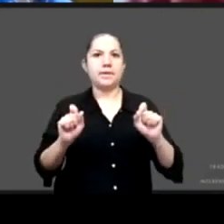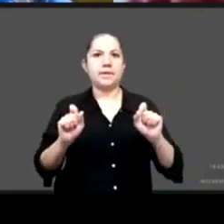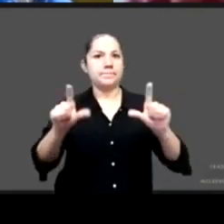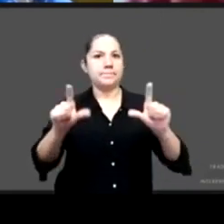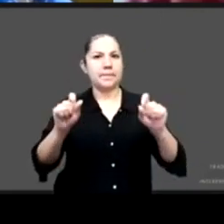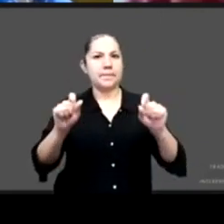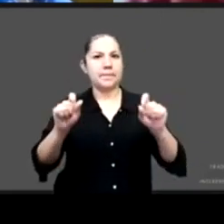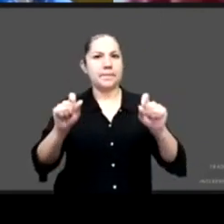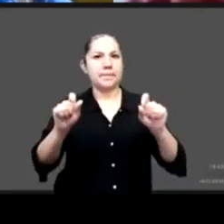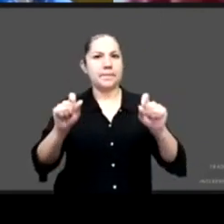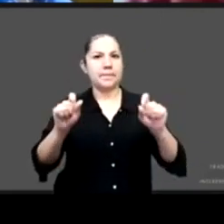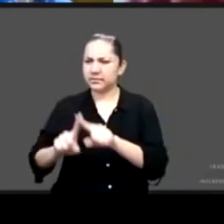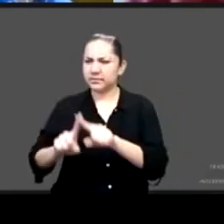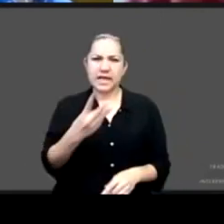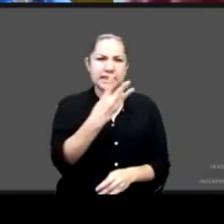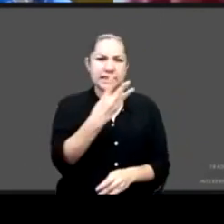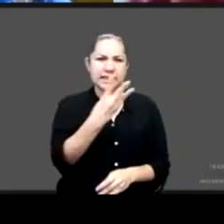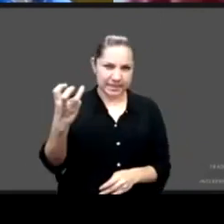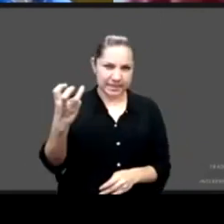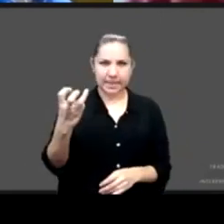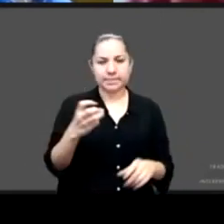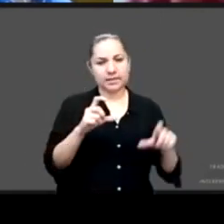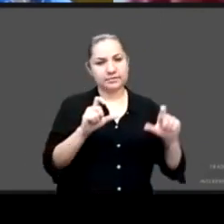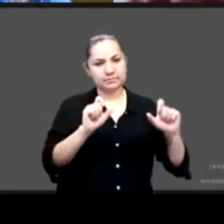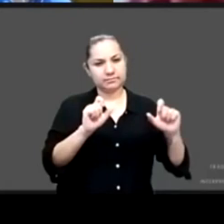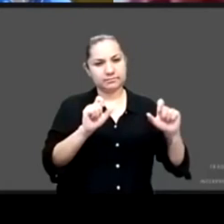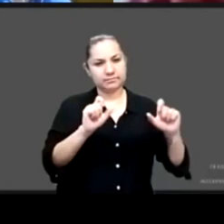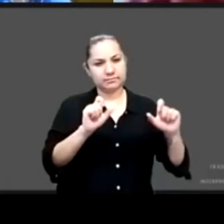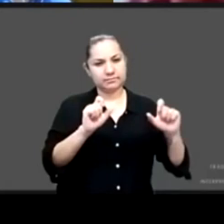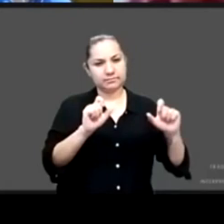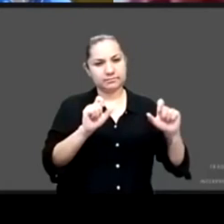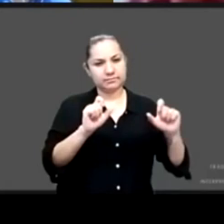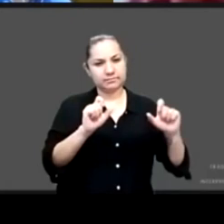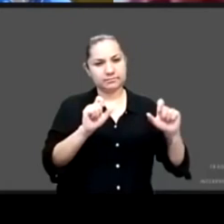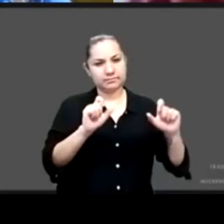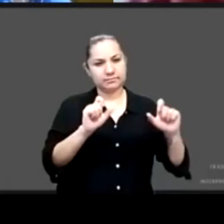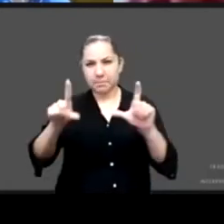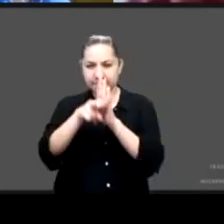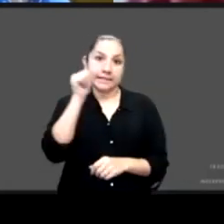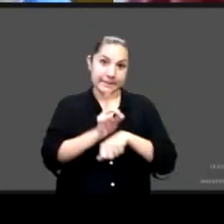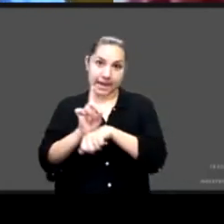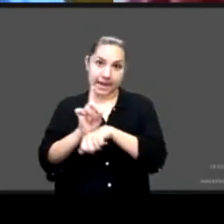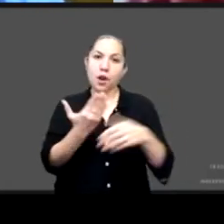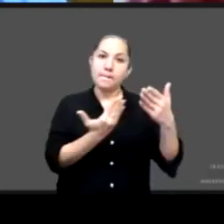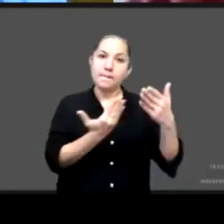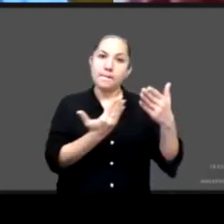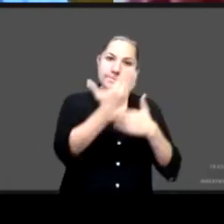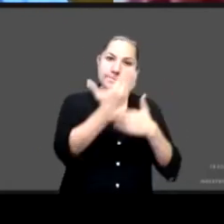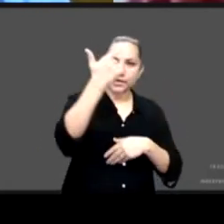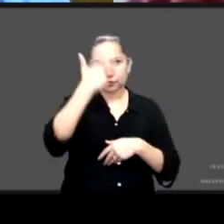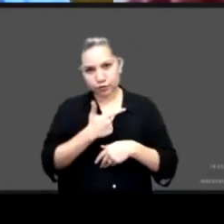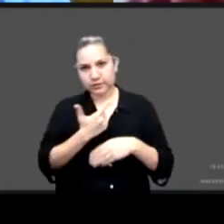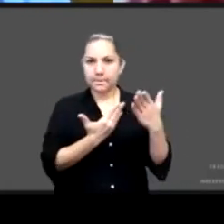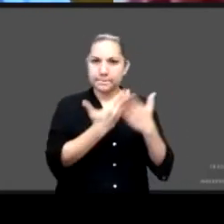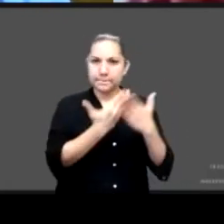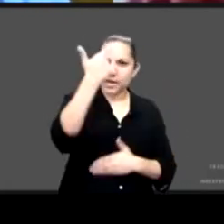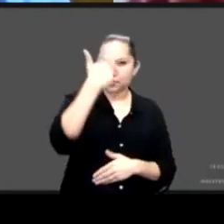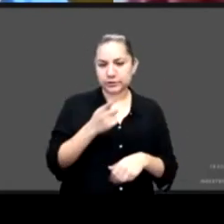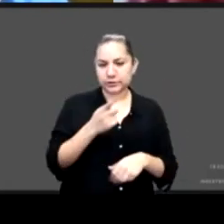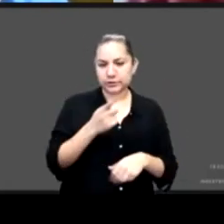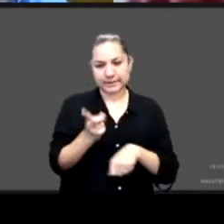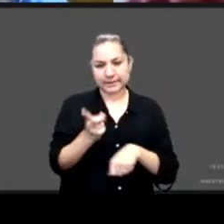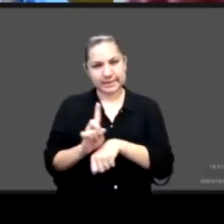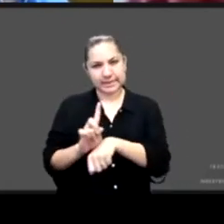transmitiéndose dos cápsulas diarias, una en la mañana y otra en la noche. en las redes, en